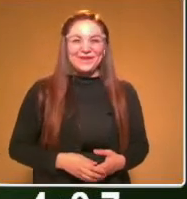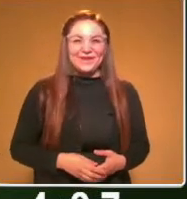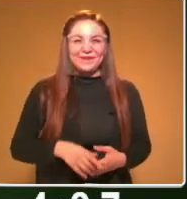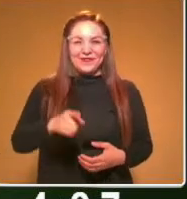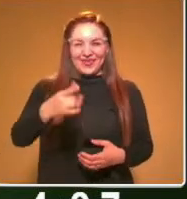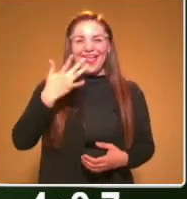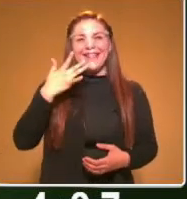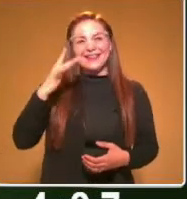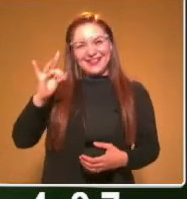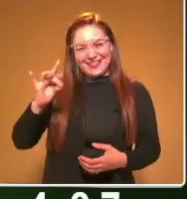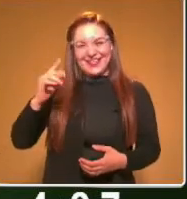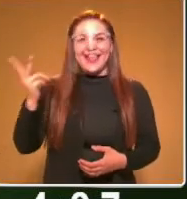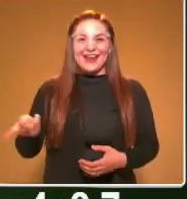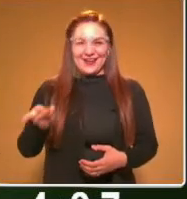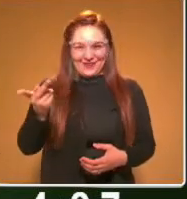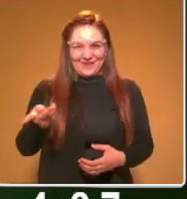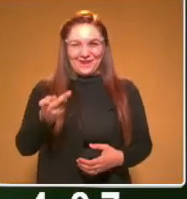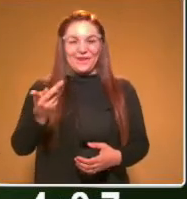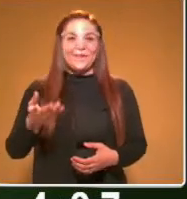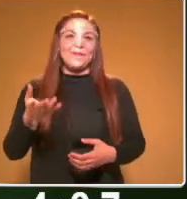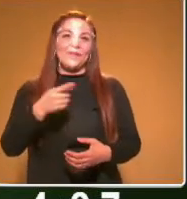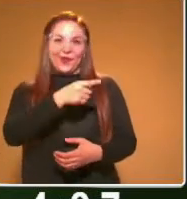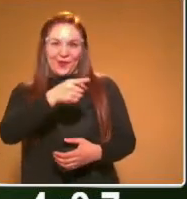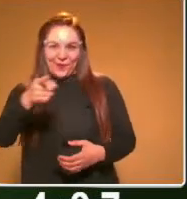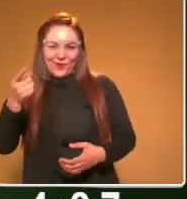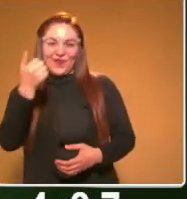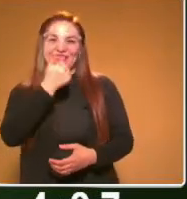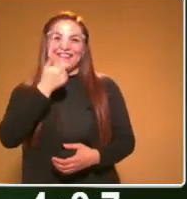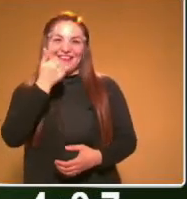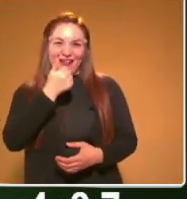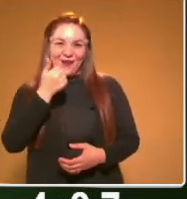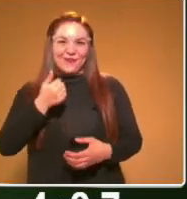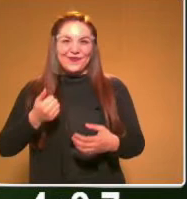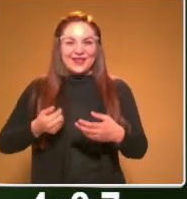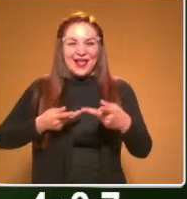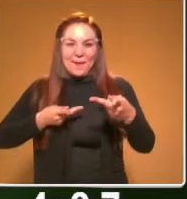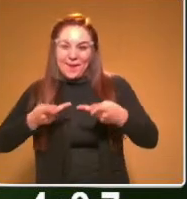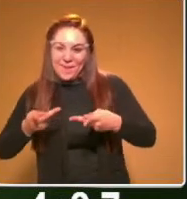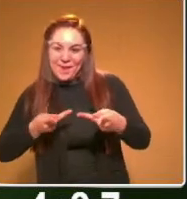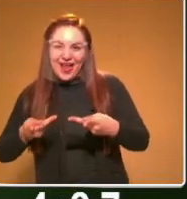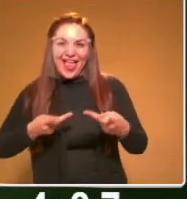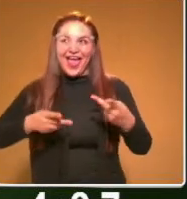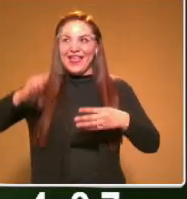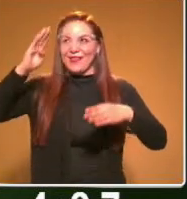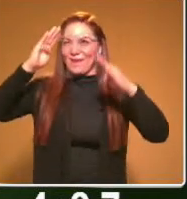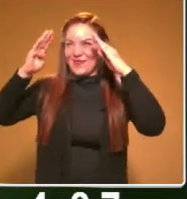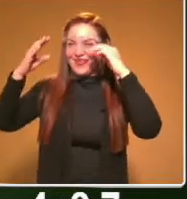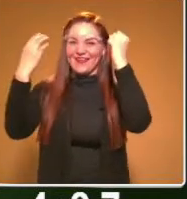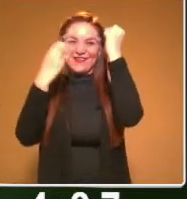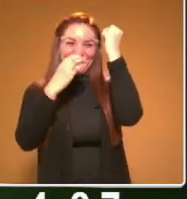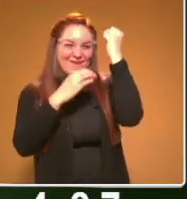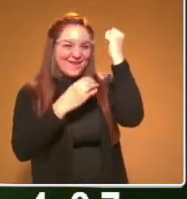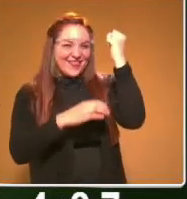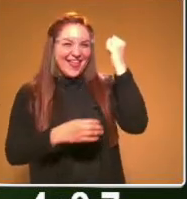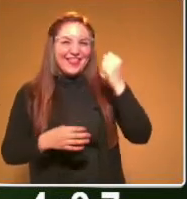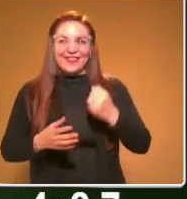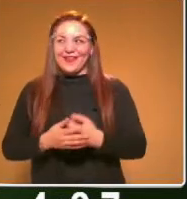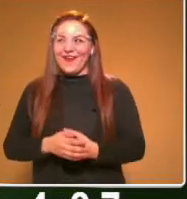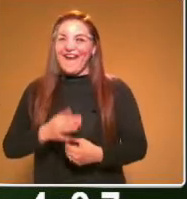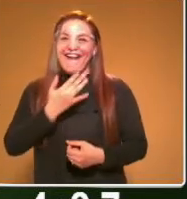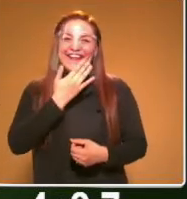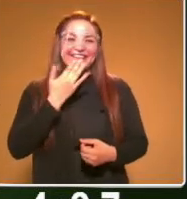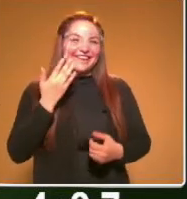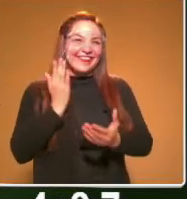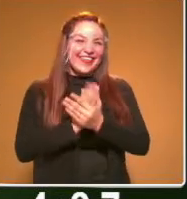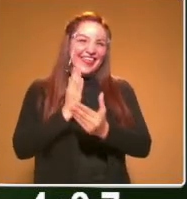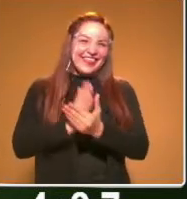sencilla, maestra. Igual, mientras los alumnos se andan ahí preparando, diciendo, ay, ya nos están antojando aquí con tacos, ¿verdad?